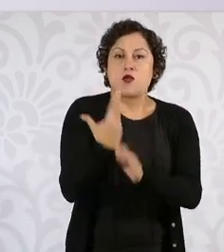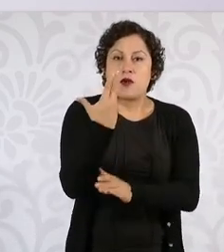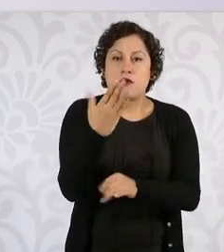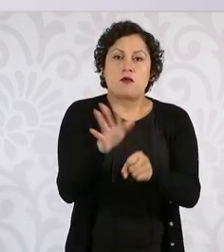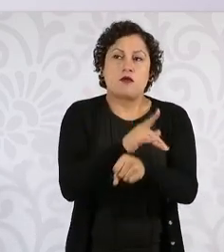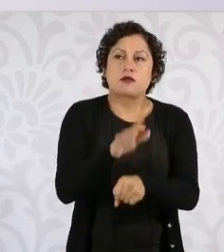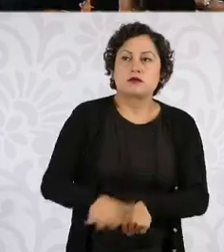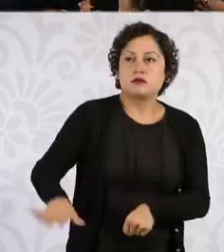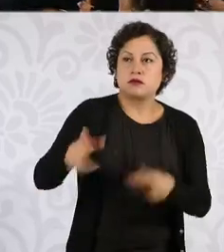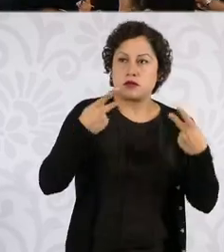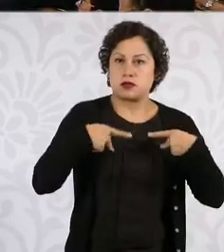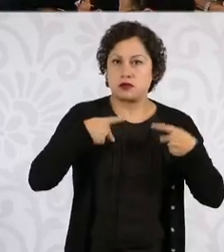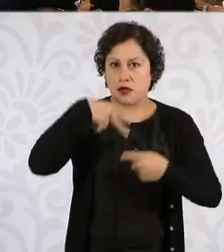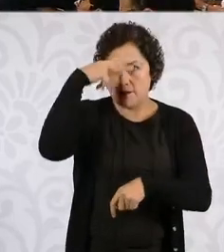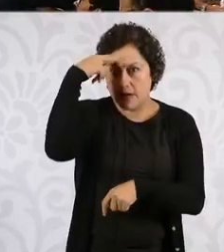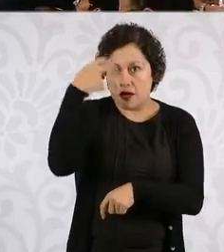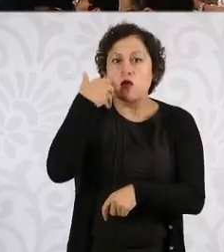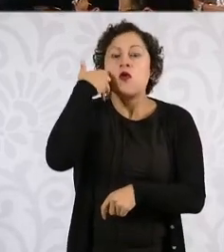México.